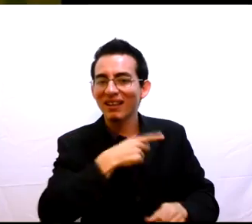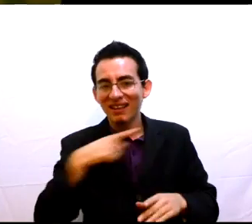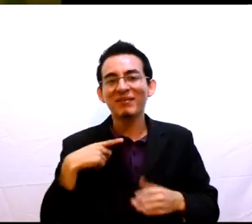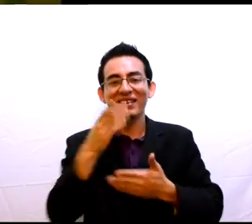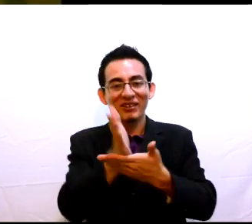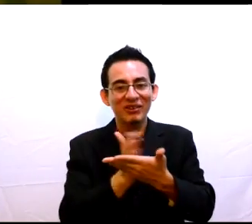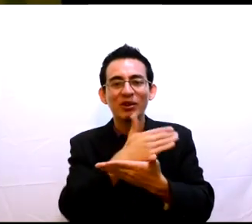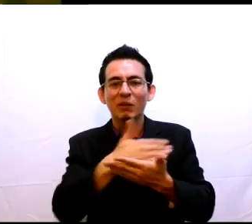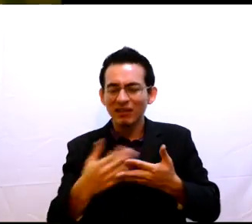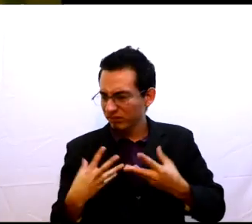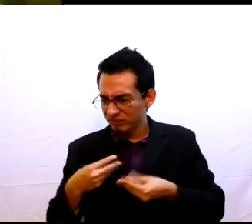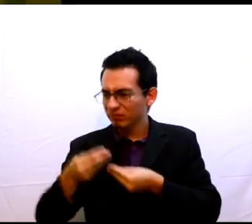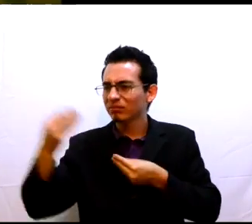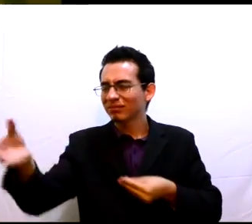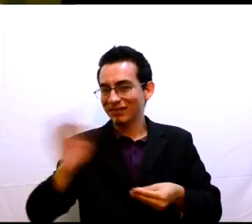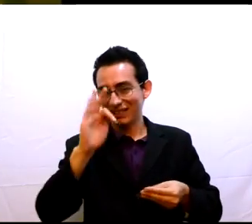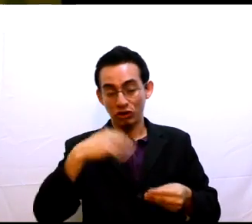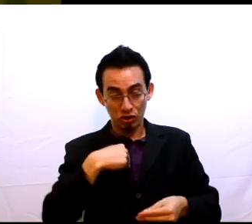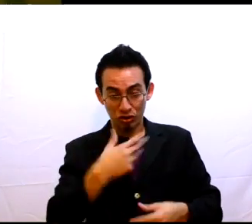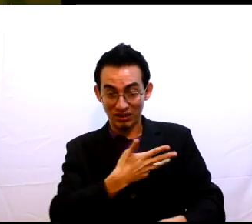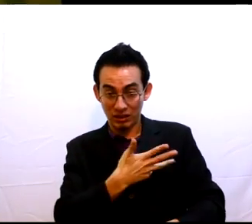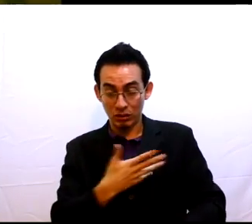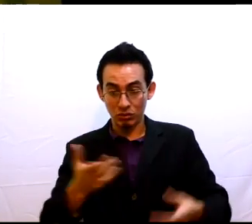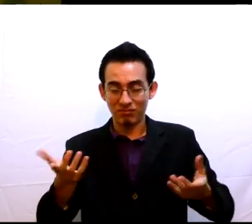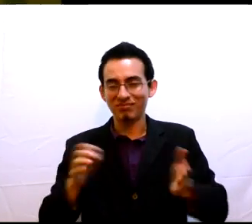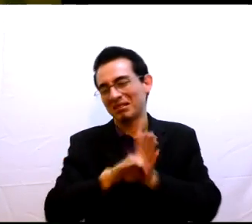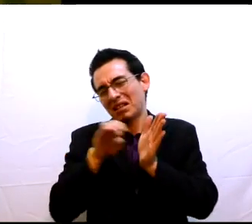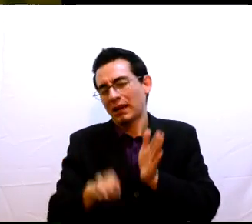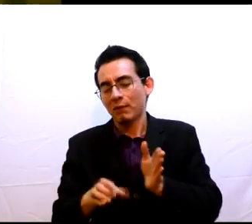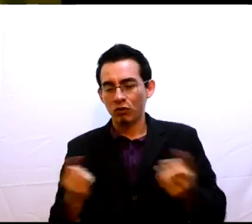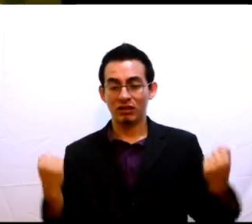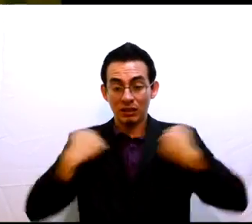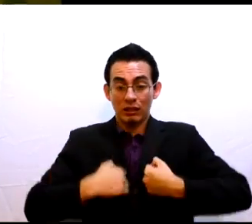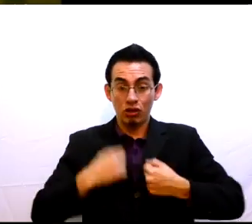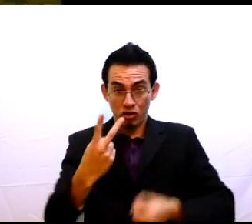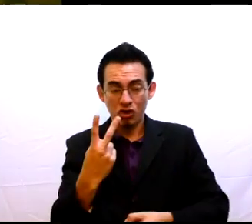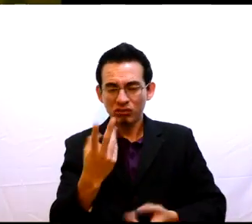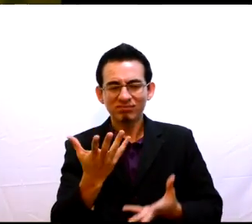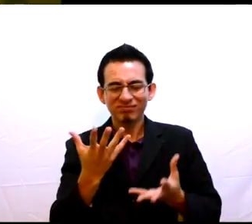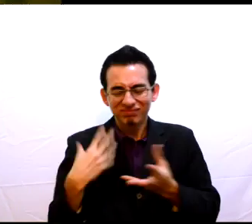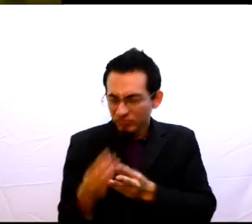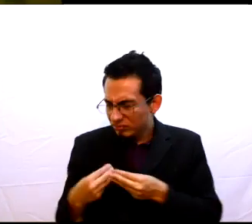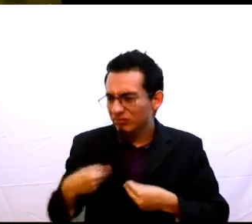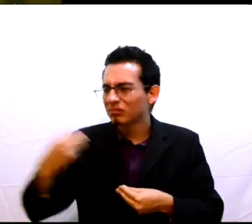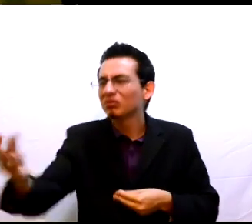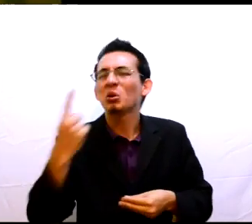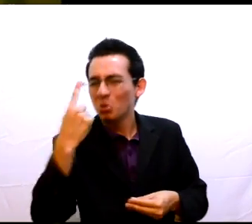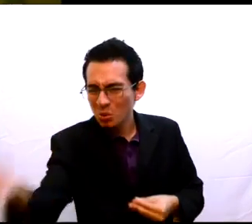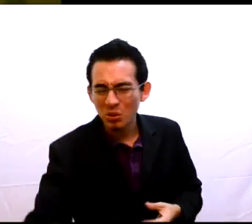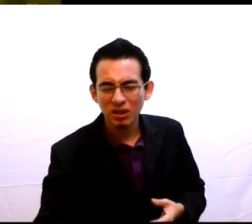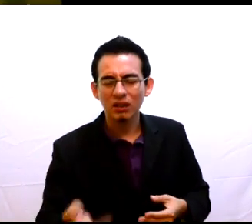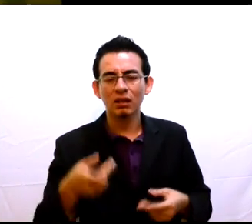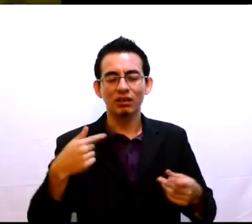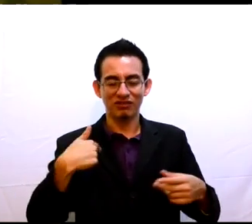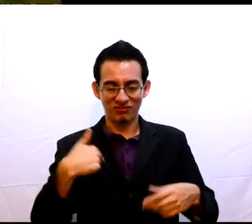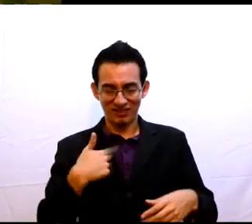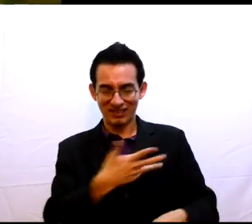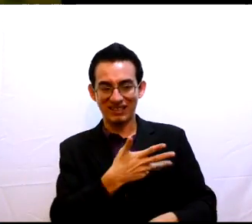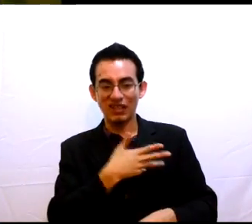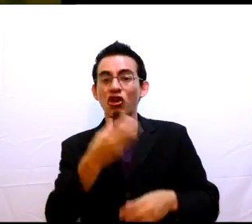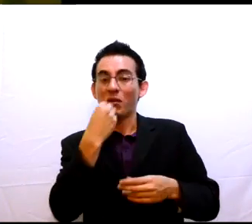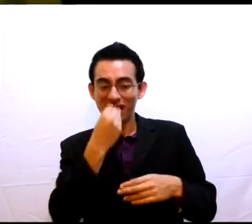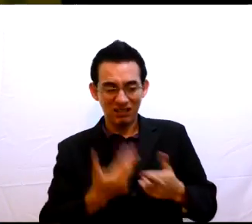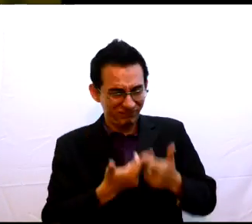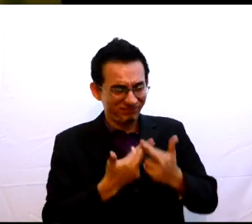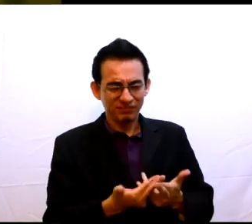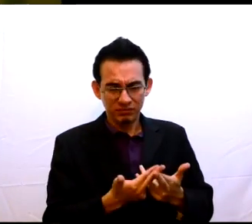entienden lo que dios te ha dado a ti y el que tiene que comer haga lo mismo o